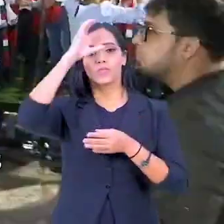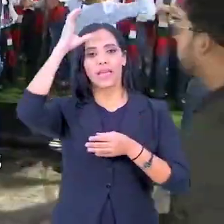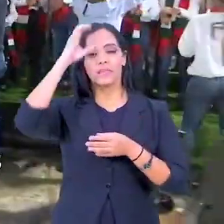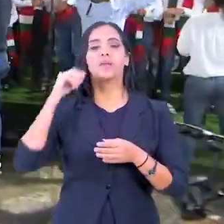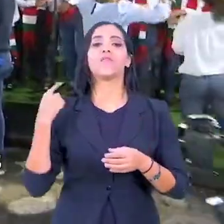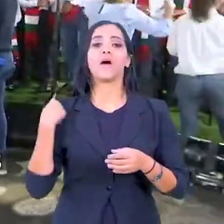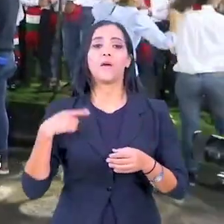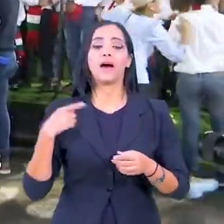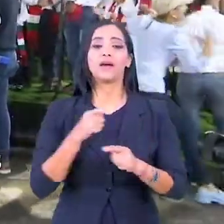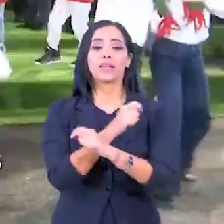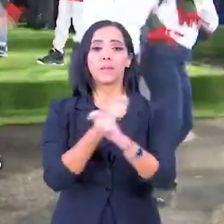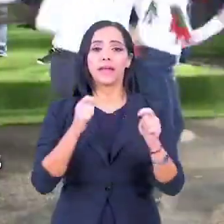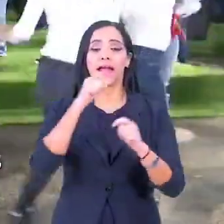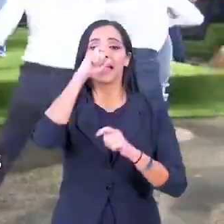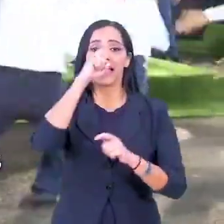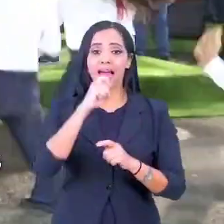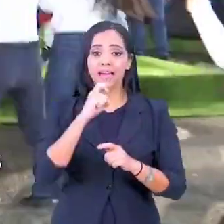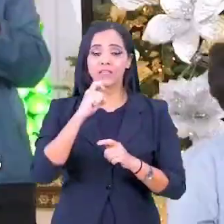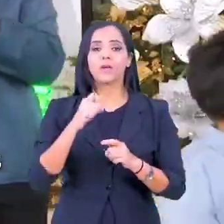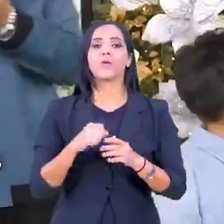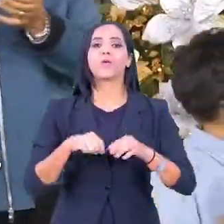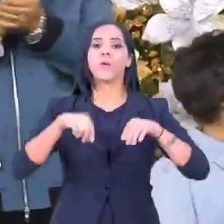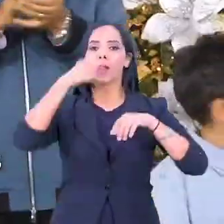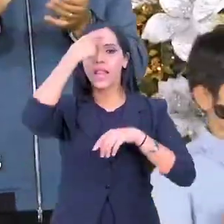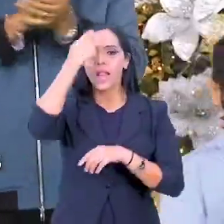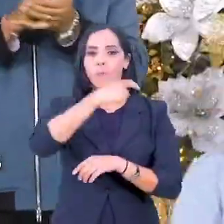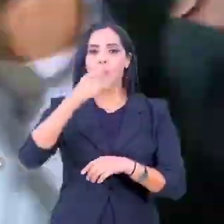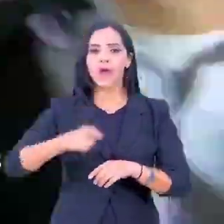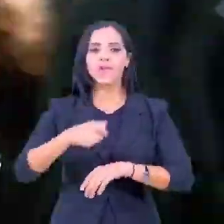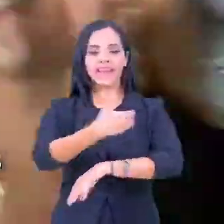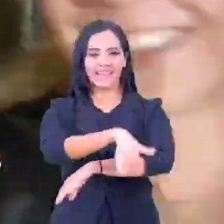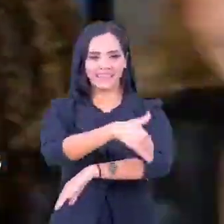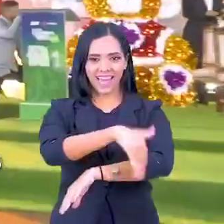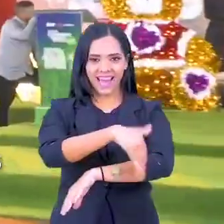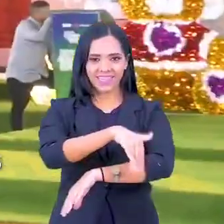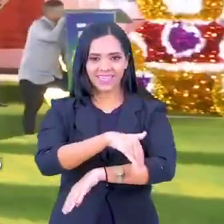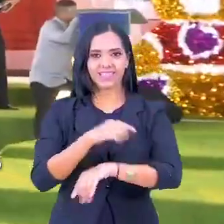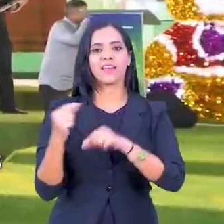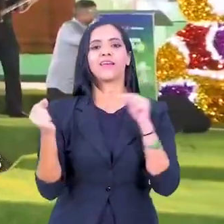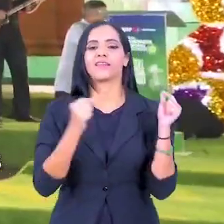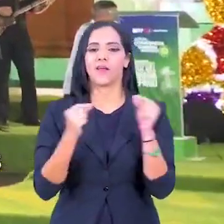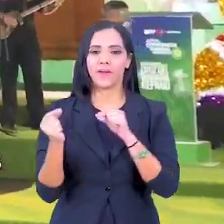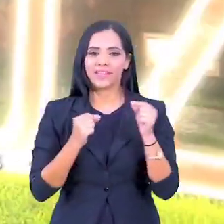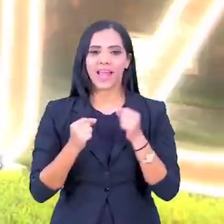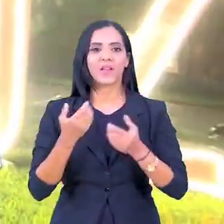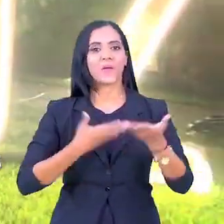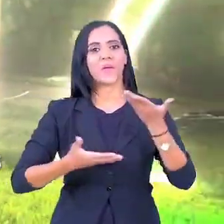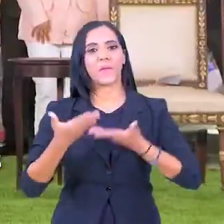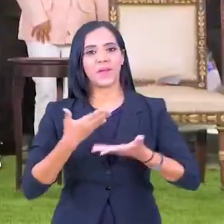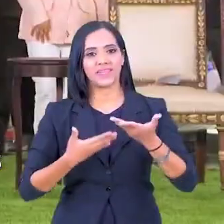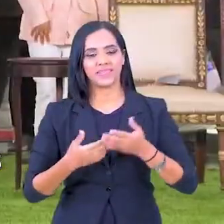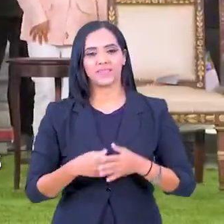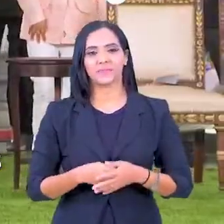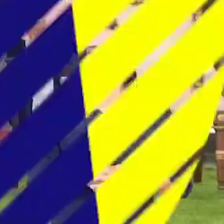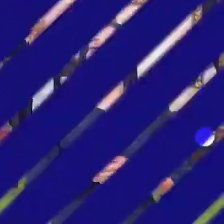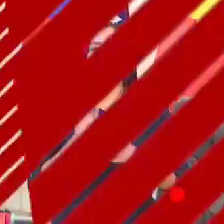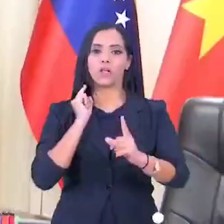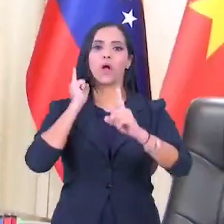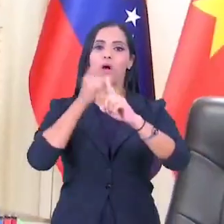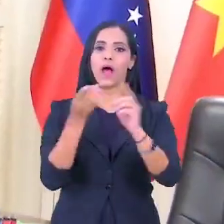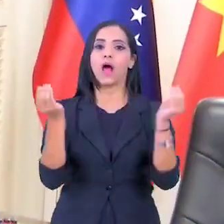mucha conciencia, vamos a terminar el año con el pueblo en las calles, debatiendo,